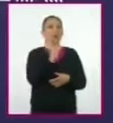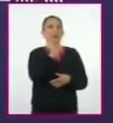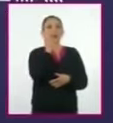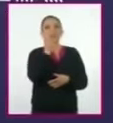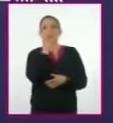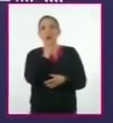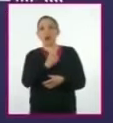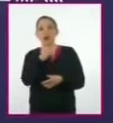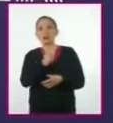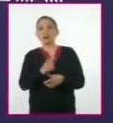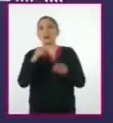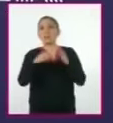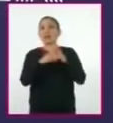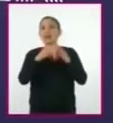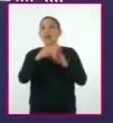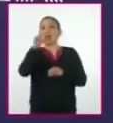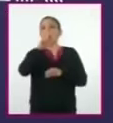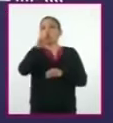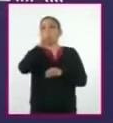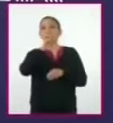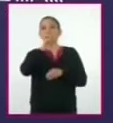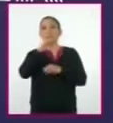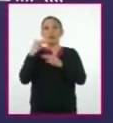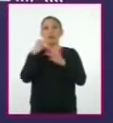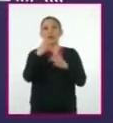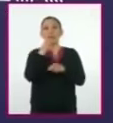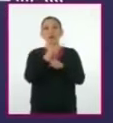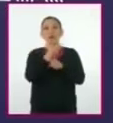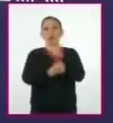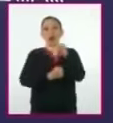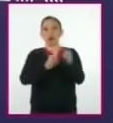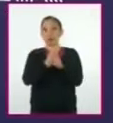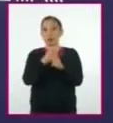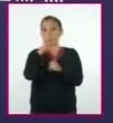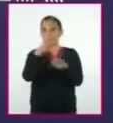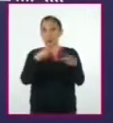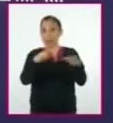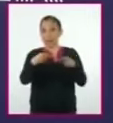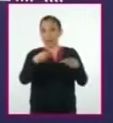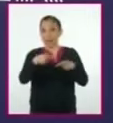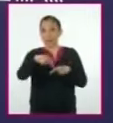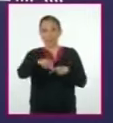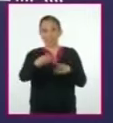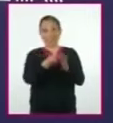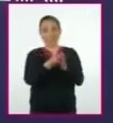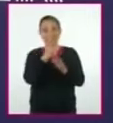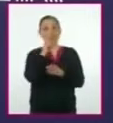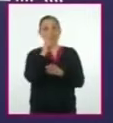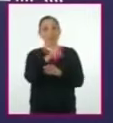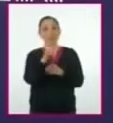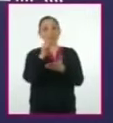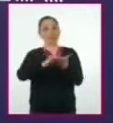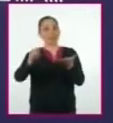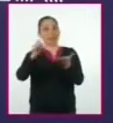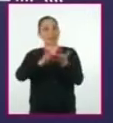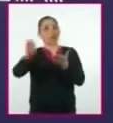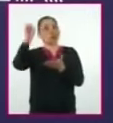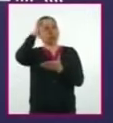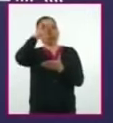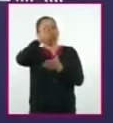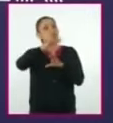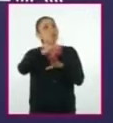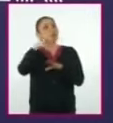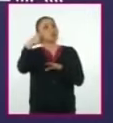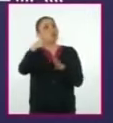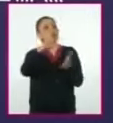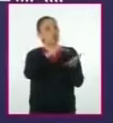materia Lengua Materna de segundo grado, prepárense porque en esta sesión también van a escribir un comentario sobre su